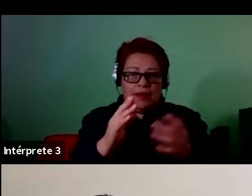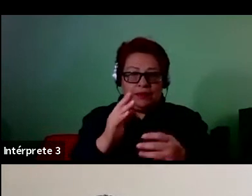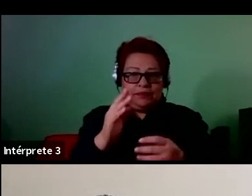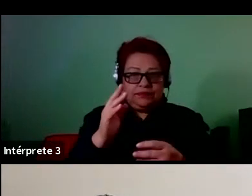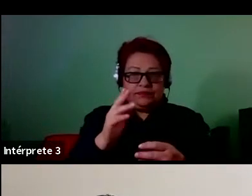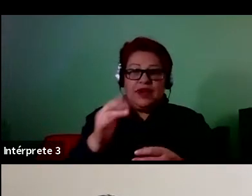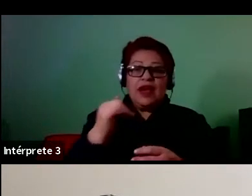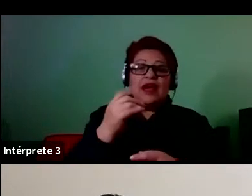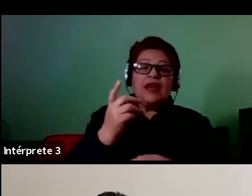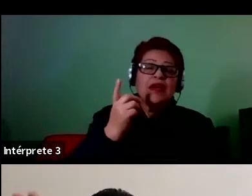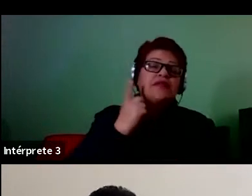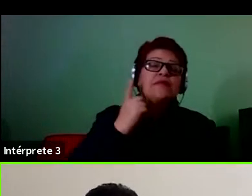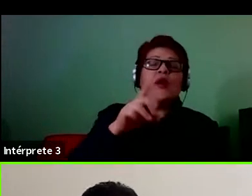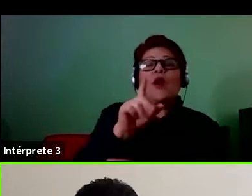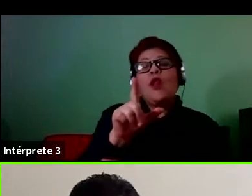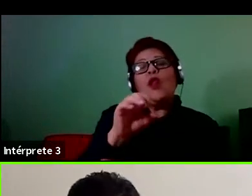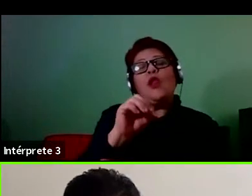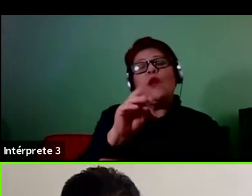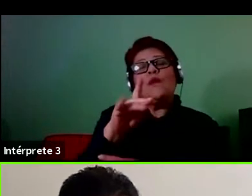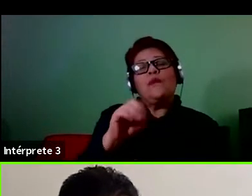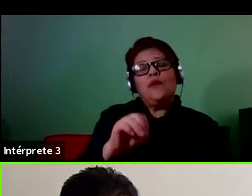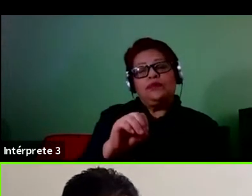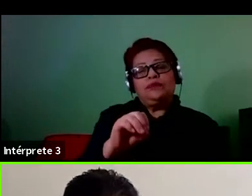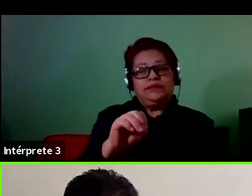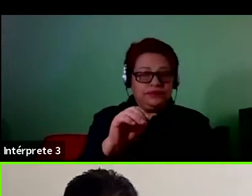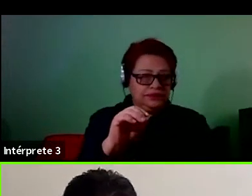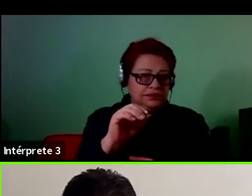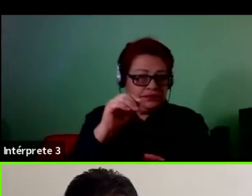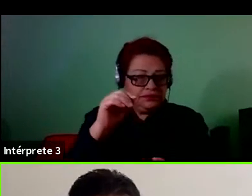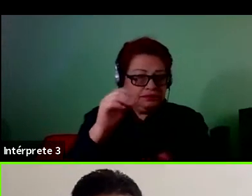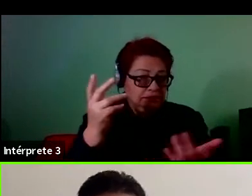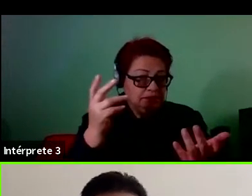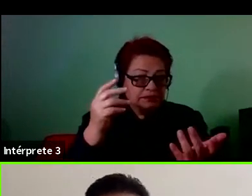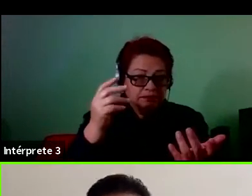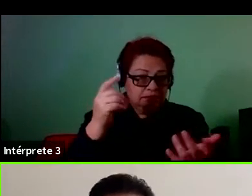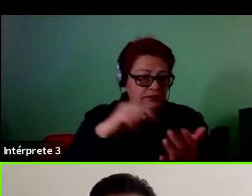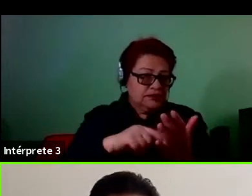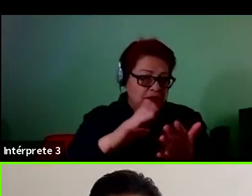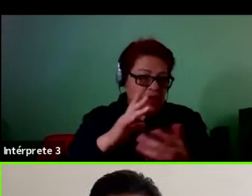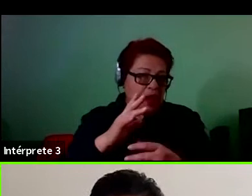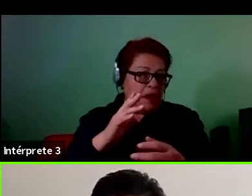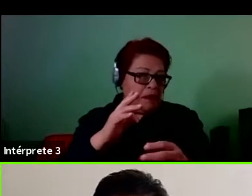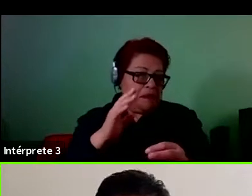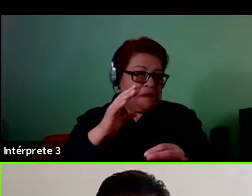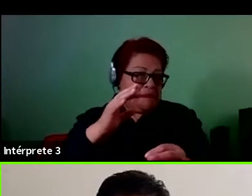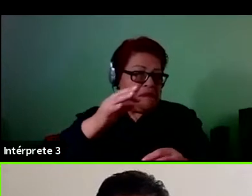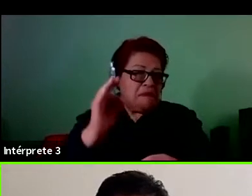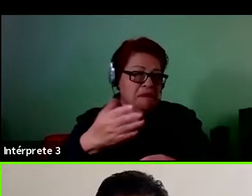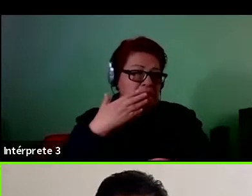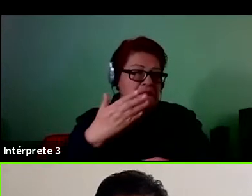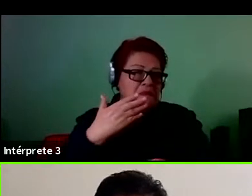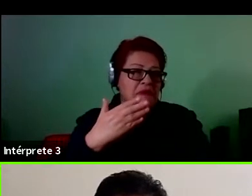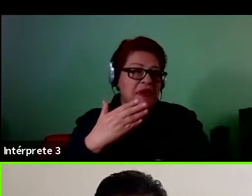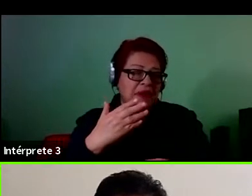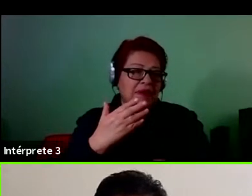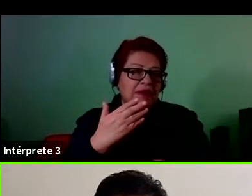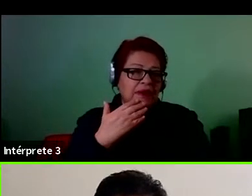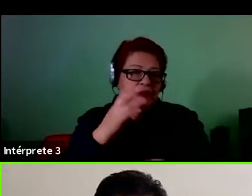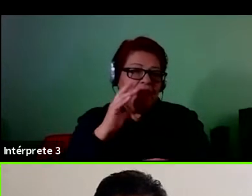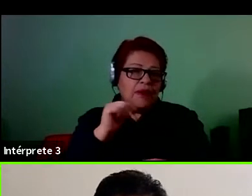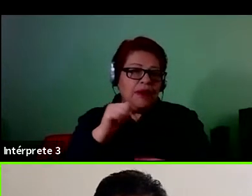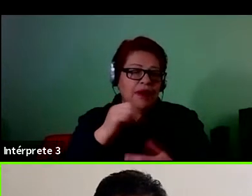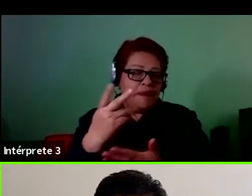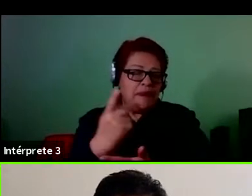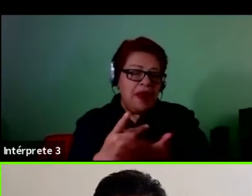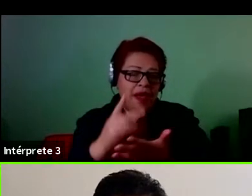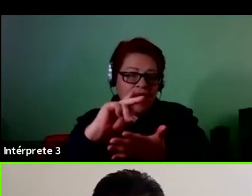sí, diputado Lobo. No, solo creo que es, por supuesto, muy atinada, porque desde la proyección y la planeación